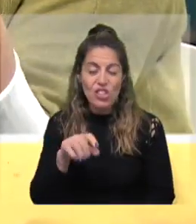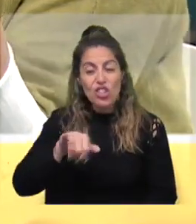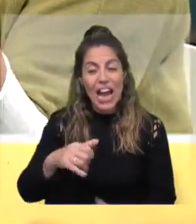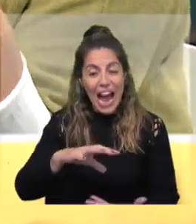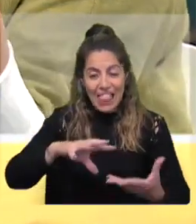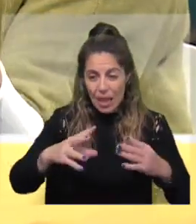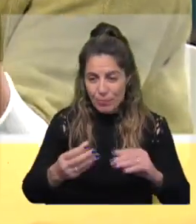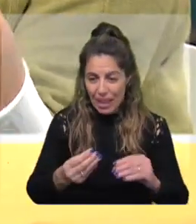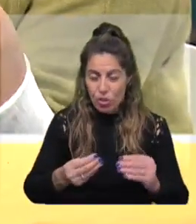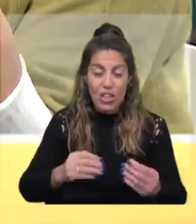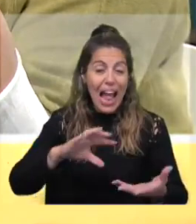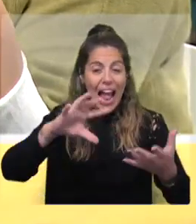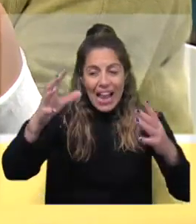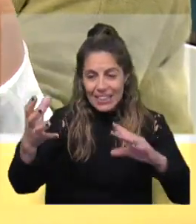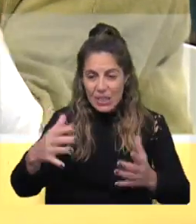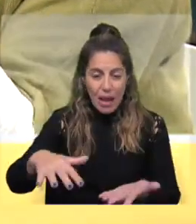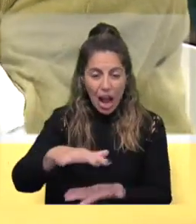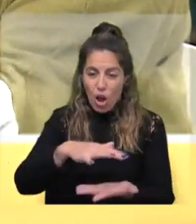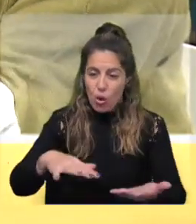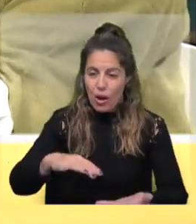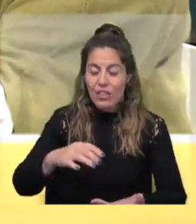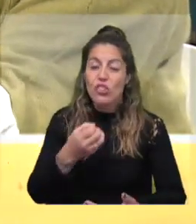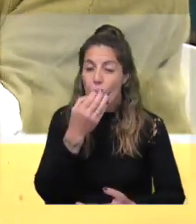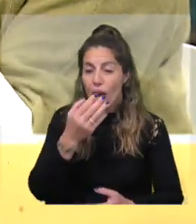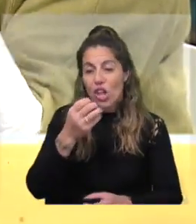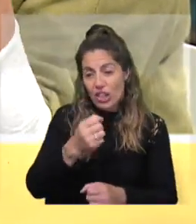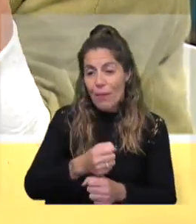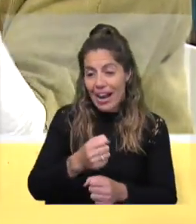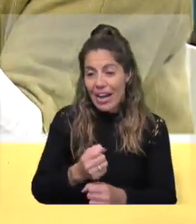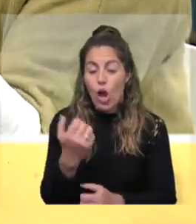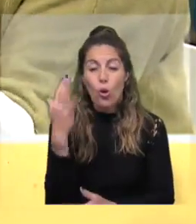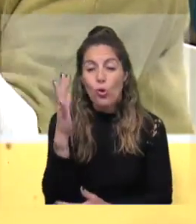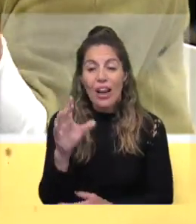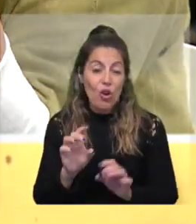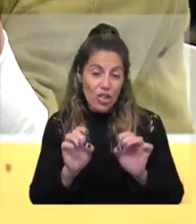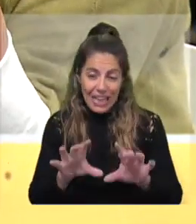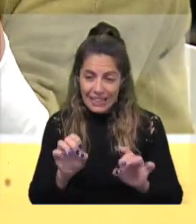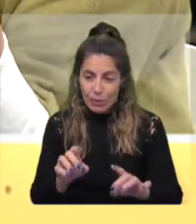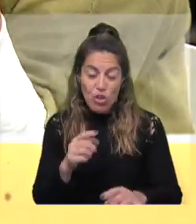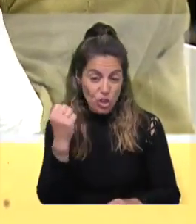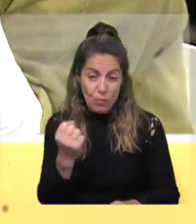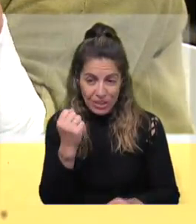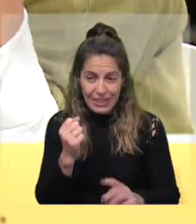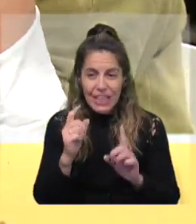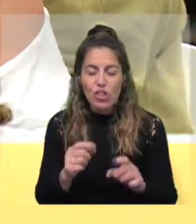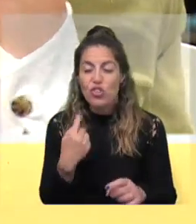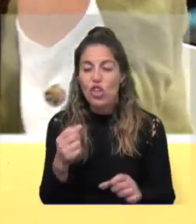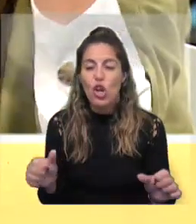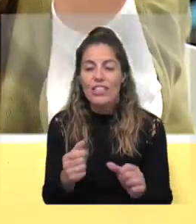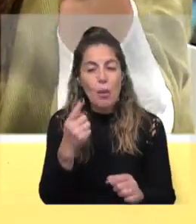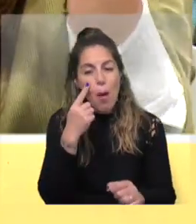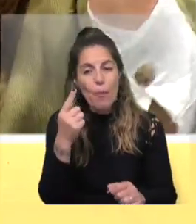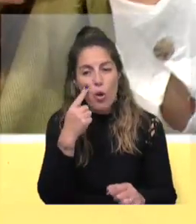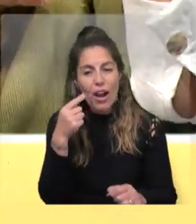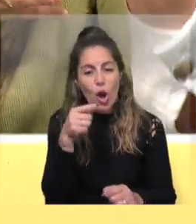adaptados a las condiciones climáticas, entonces es bueno trabajar con una especie nativa, eso es importante. Y en realidad nosotros lo que hacemos es probarlo